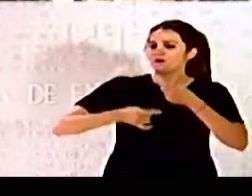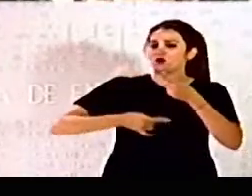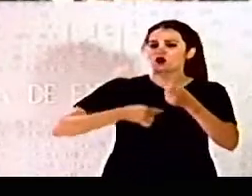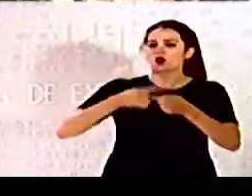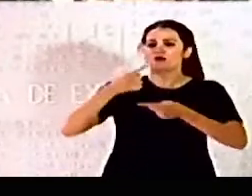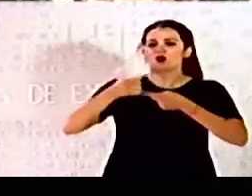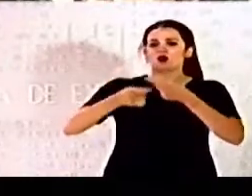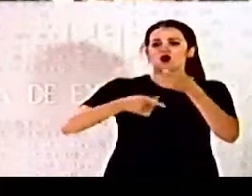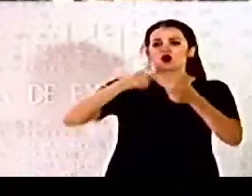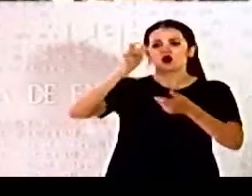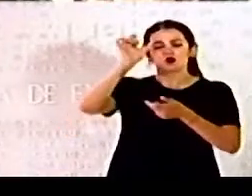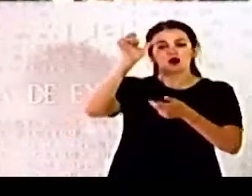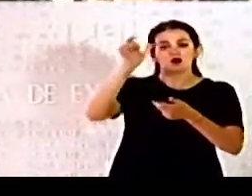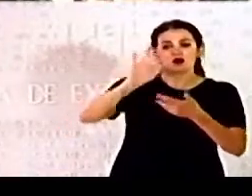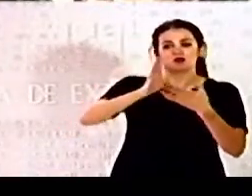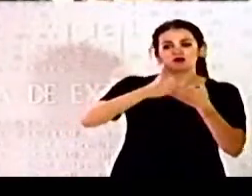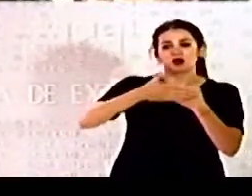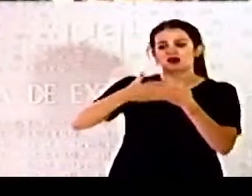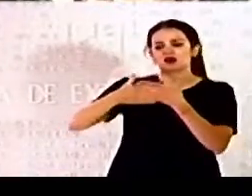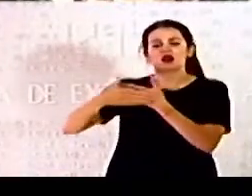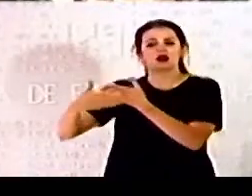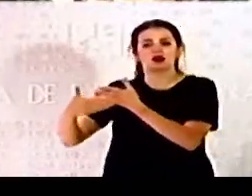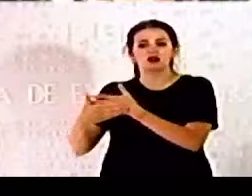perimetrales sin cuestionarlos.